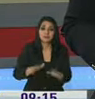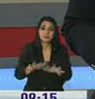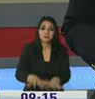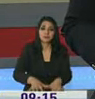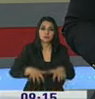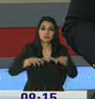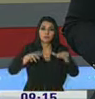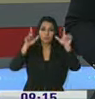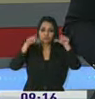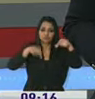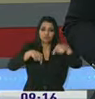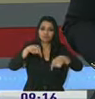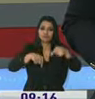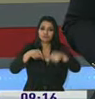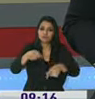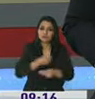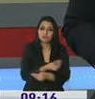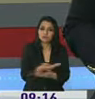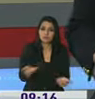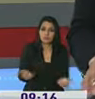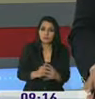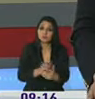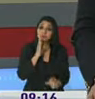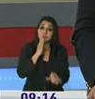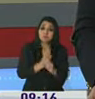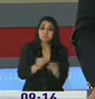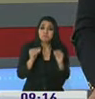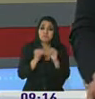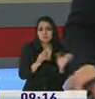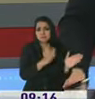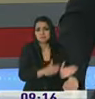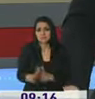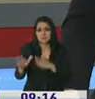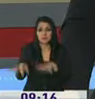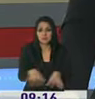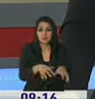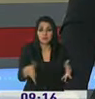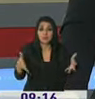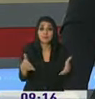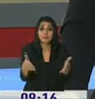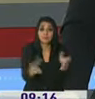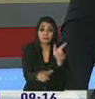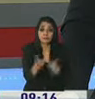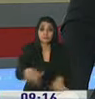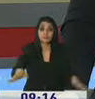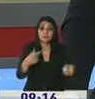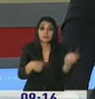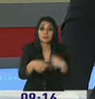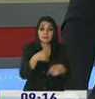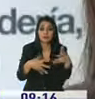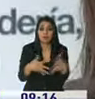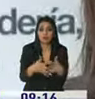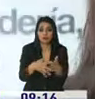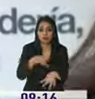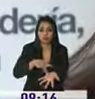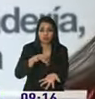y Ganadería, Vanessa Cordero, con el objetivo de tomar acciones concretas a favor del sector arrocero.